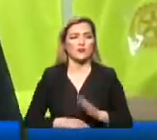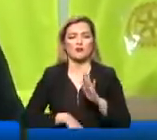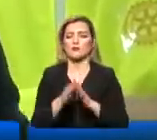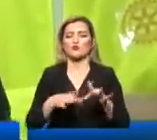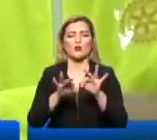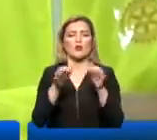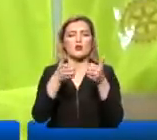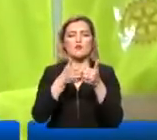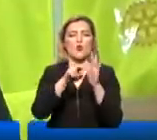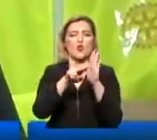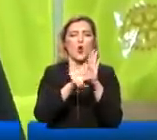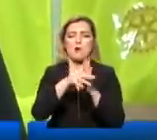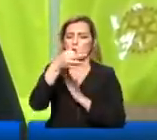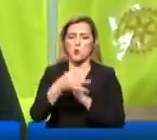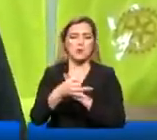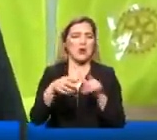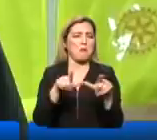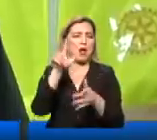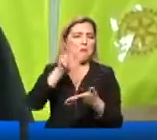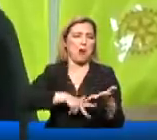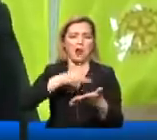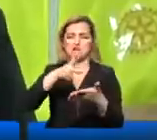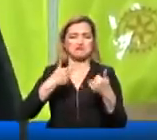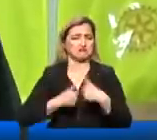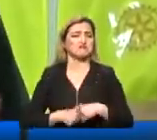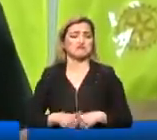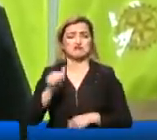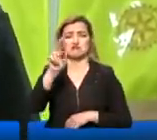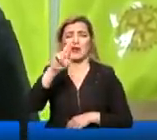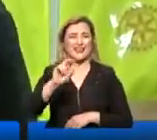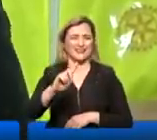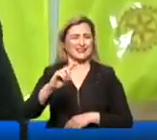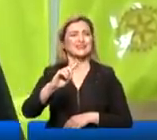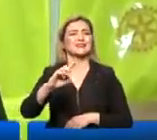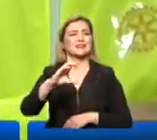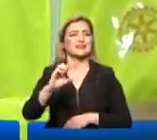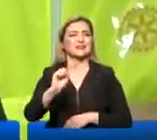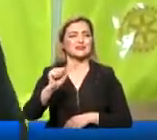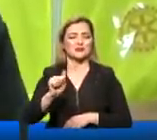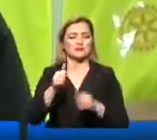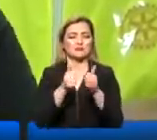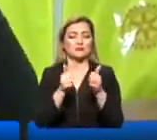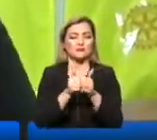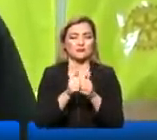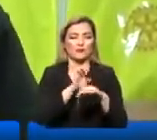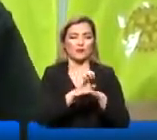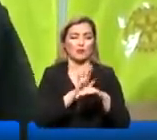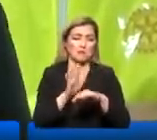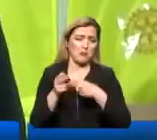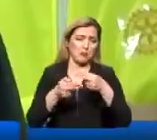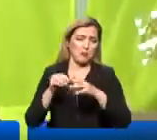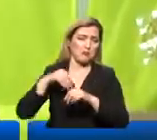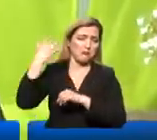todas las normas. Lo que tenemos que hacer es certificar y validar con el ARCSA para que este equipo pueda ser, no solo para el Ecuador, sino pueda